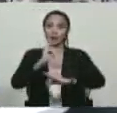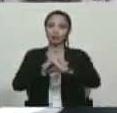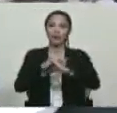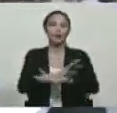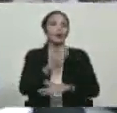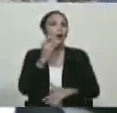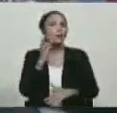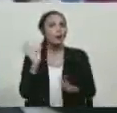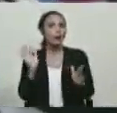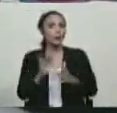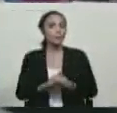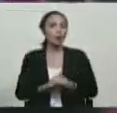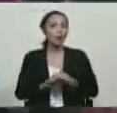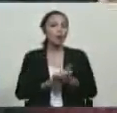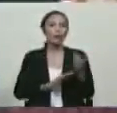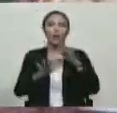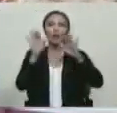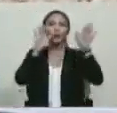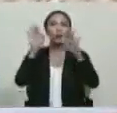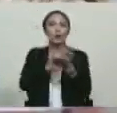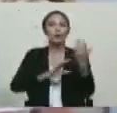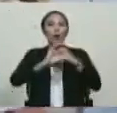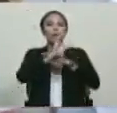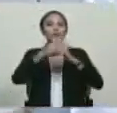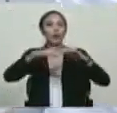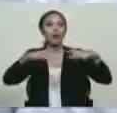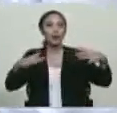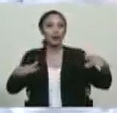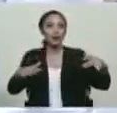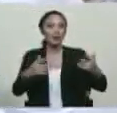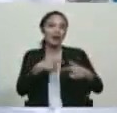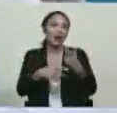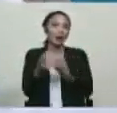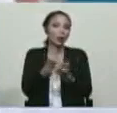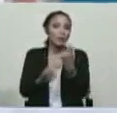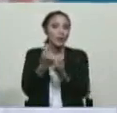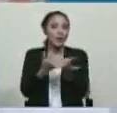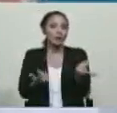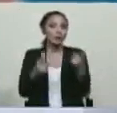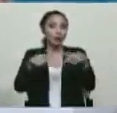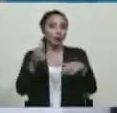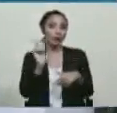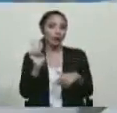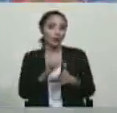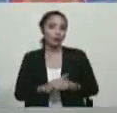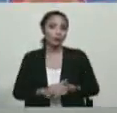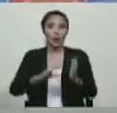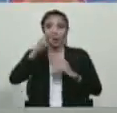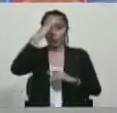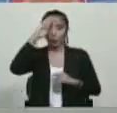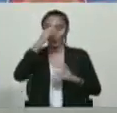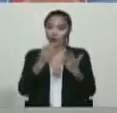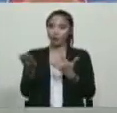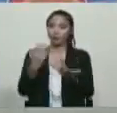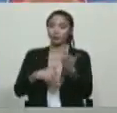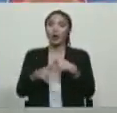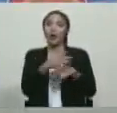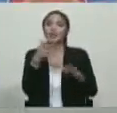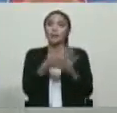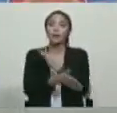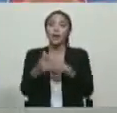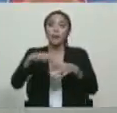la resiliencia y el turismo en el Caribe, las zonas económicas especiales de Venezuela y de Cuba, las